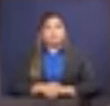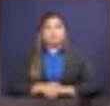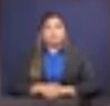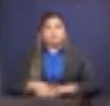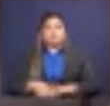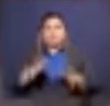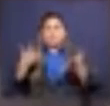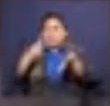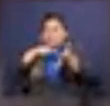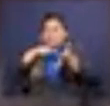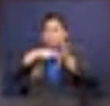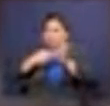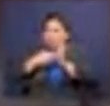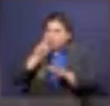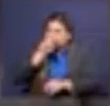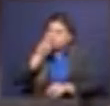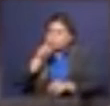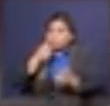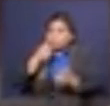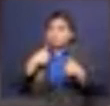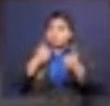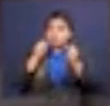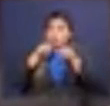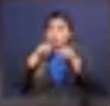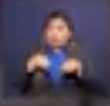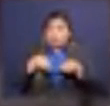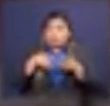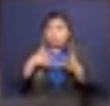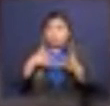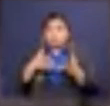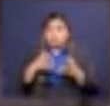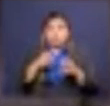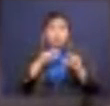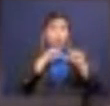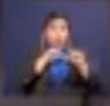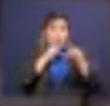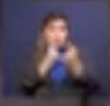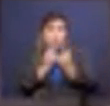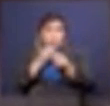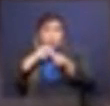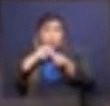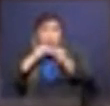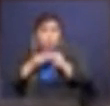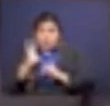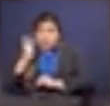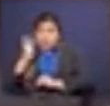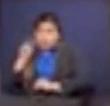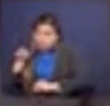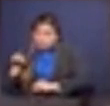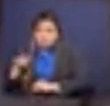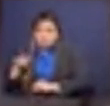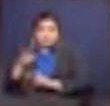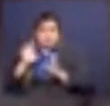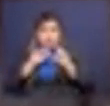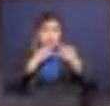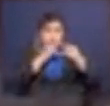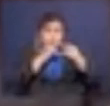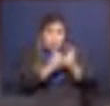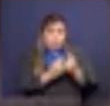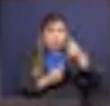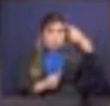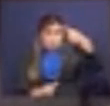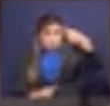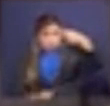¿Qué significa eso? Que podemos traer de un bloque como el 6 una actividad y